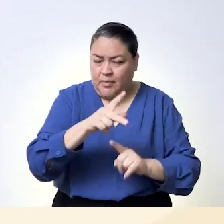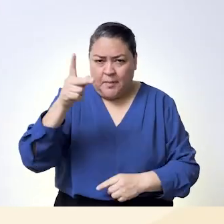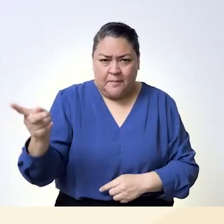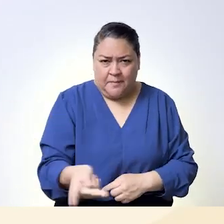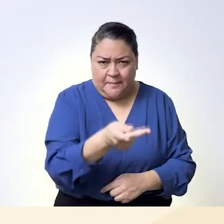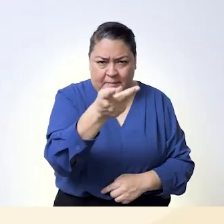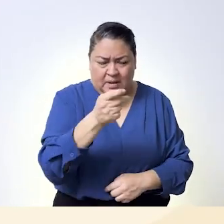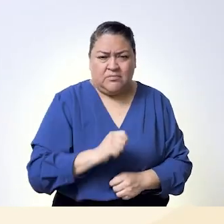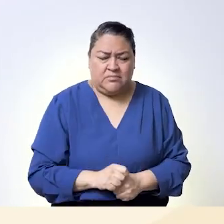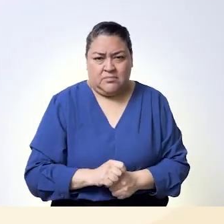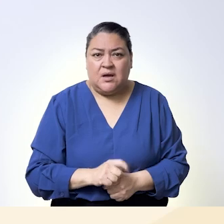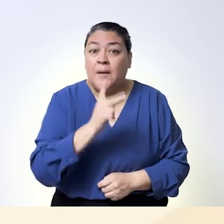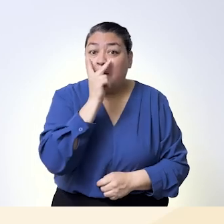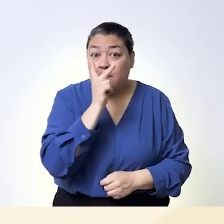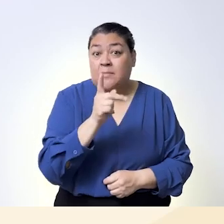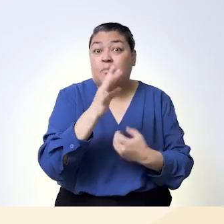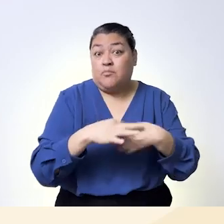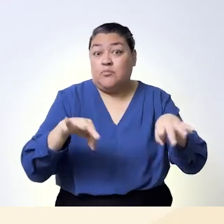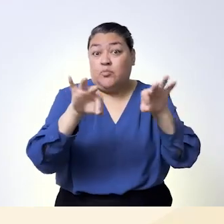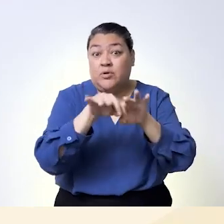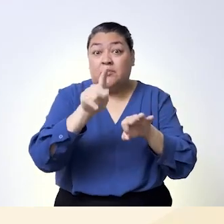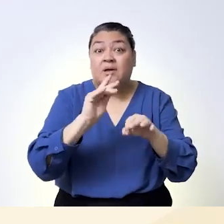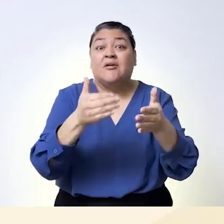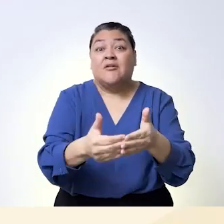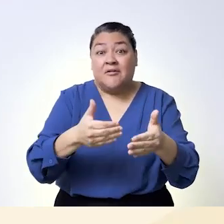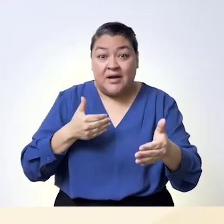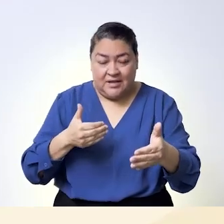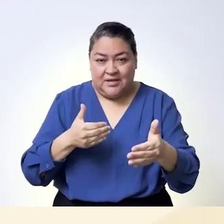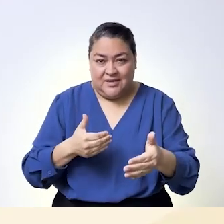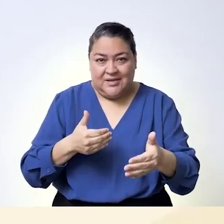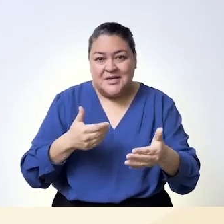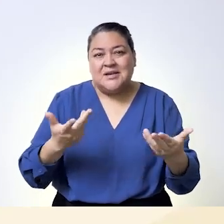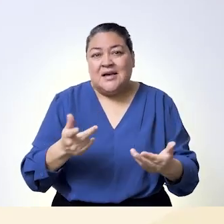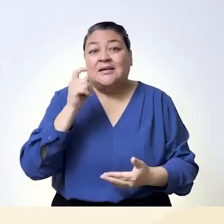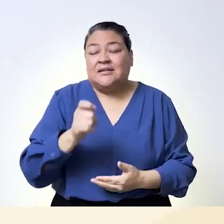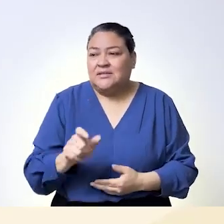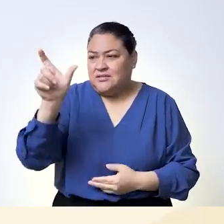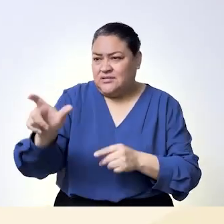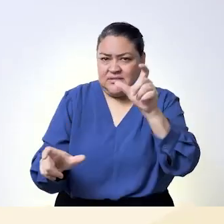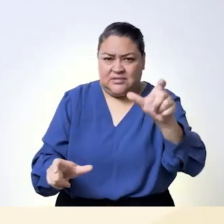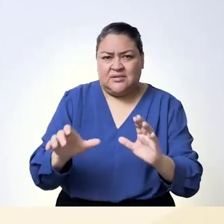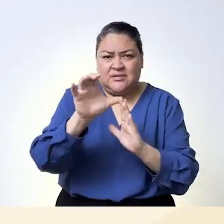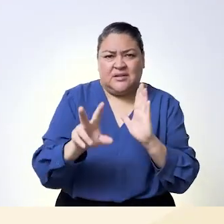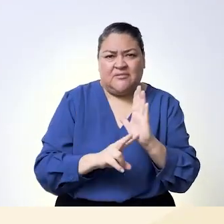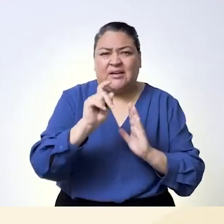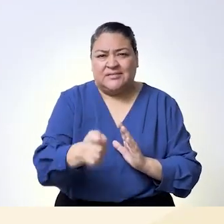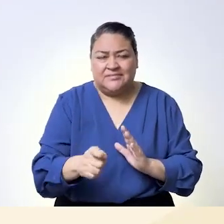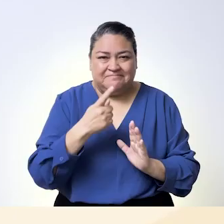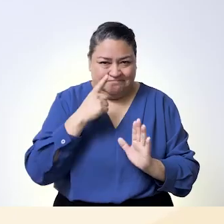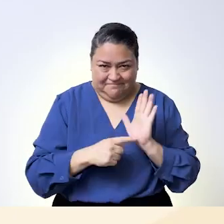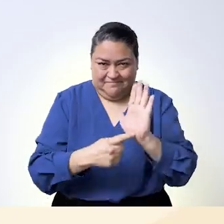nuestra primera pregunta, que quizá es muy importante, pero antes de ello vamos a pasar a ver rápidamente las semblanzas de las